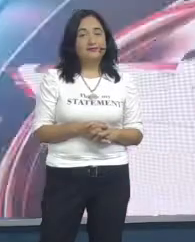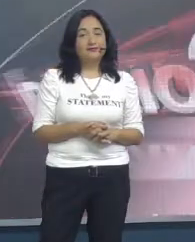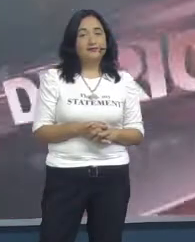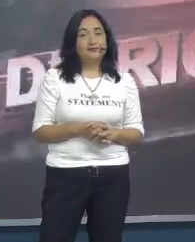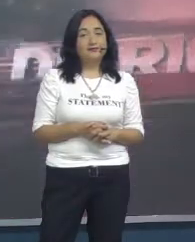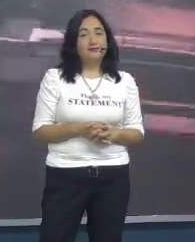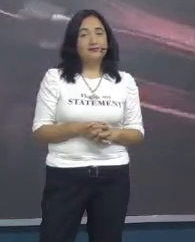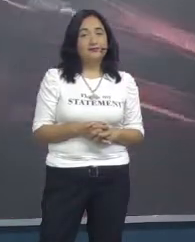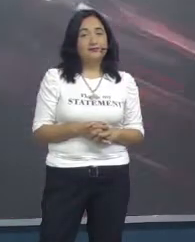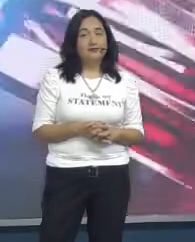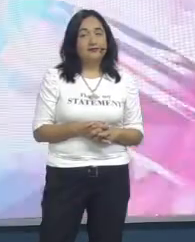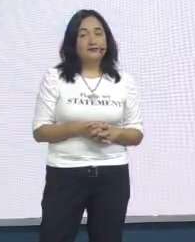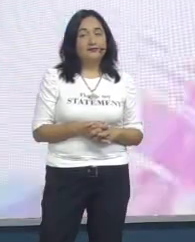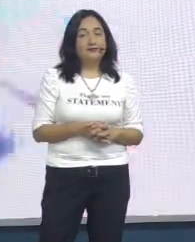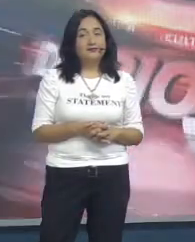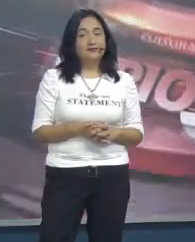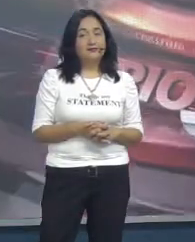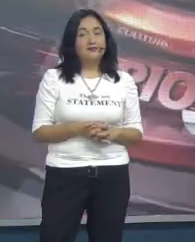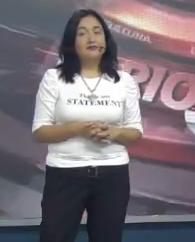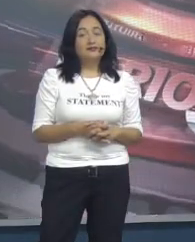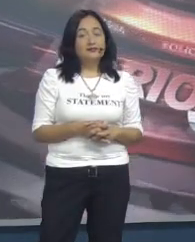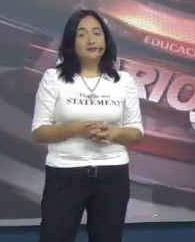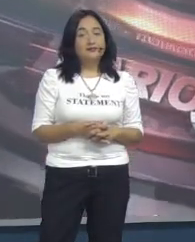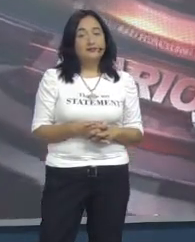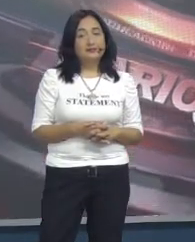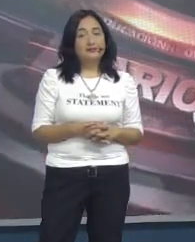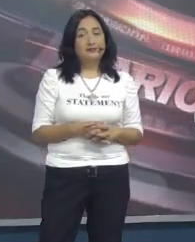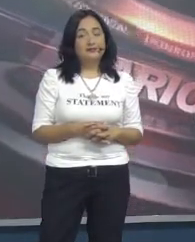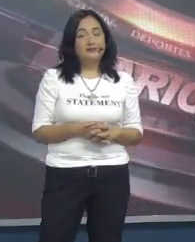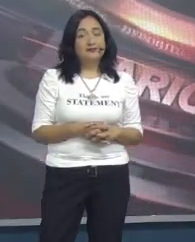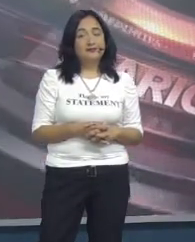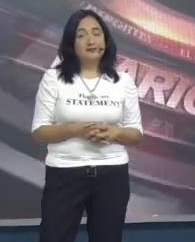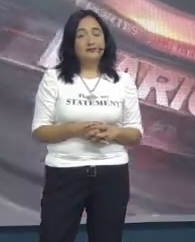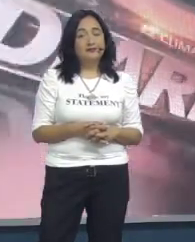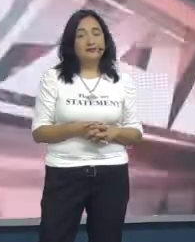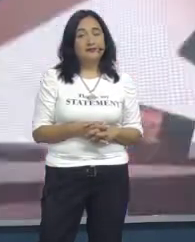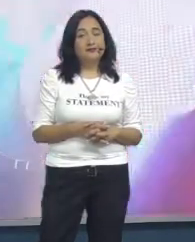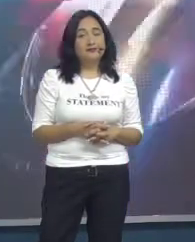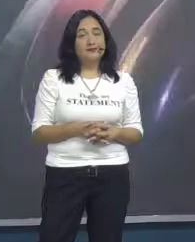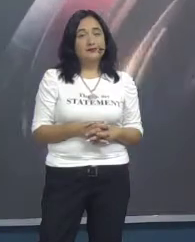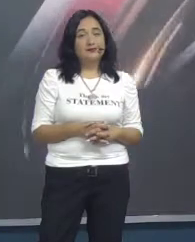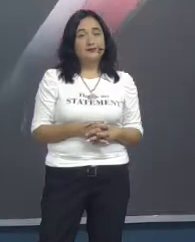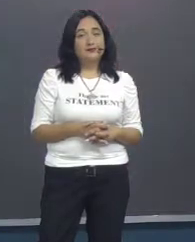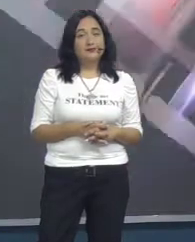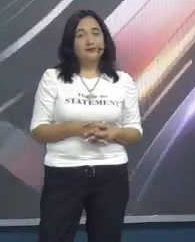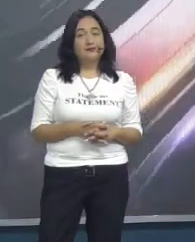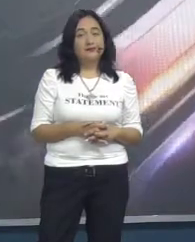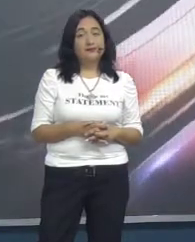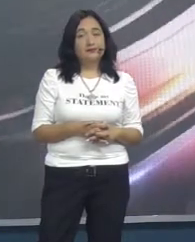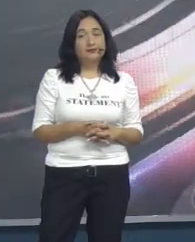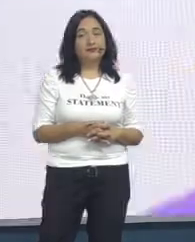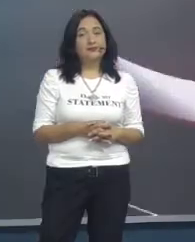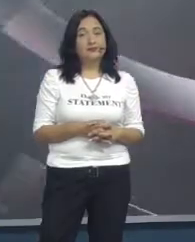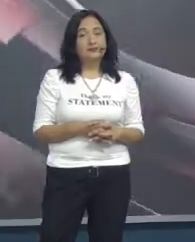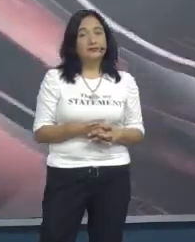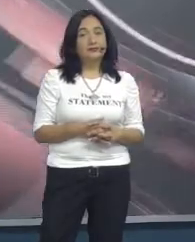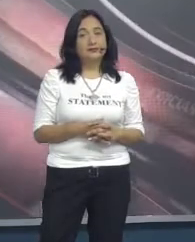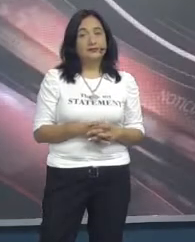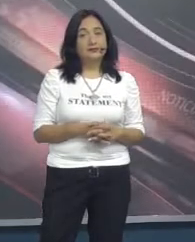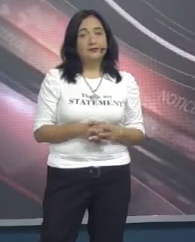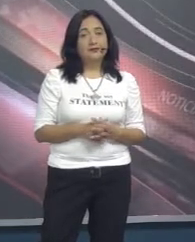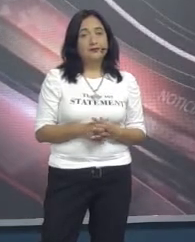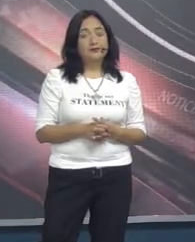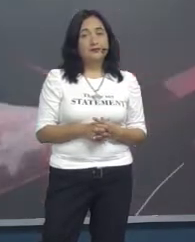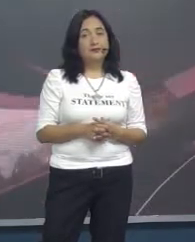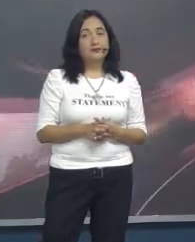y hay actualizaciones de información. Eso generalmente porque la movilidad social es muy grande, o sea, de un año a